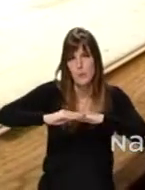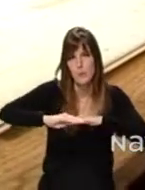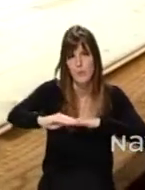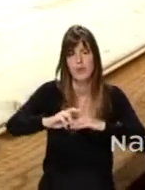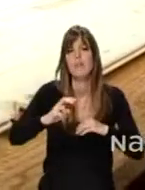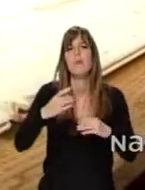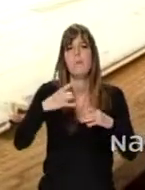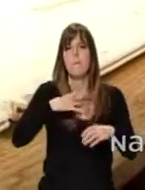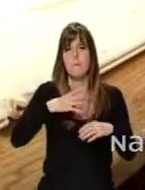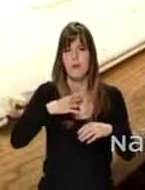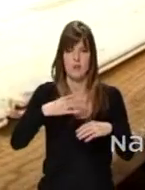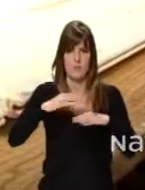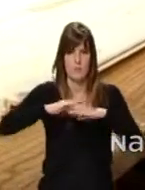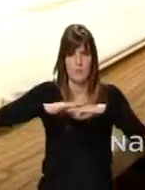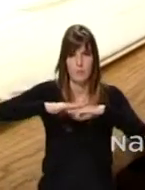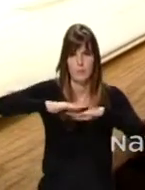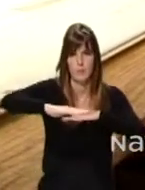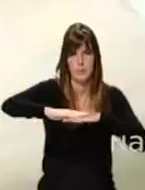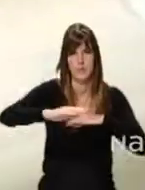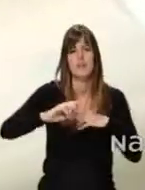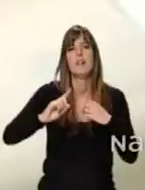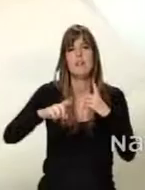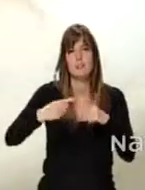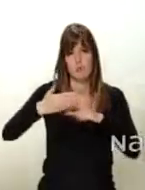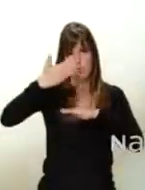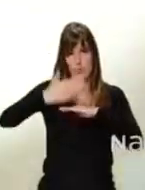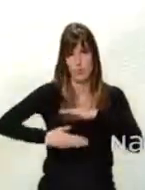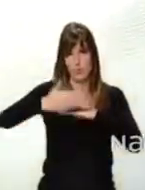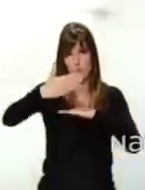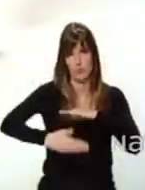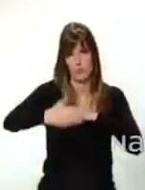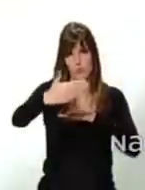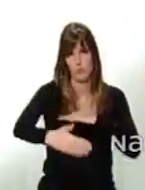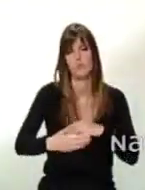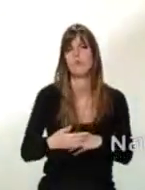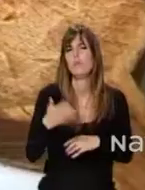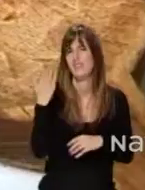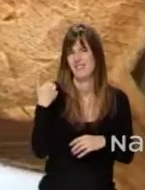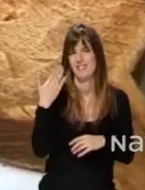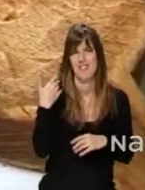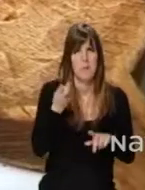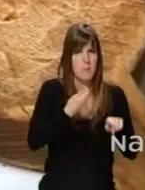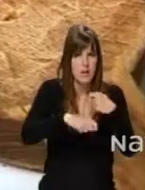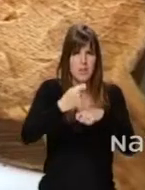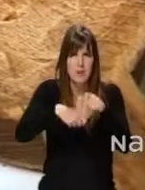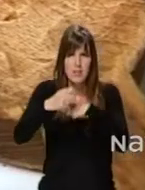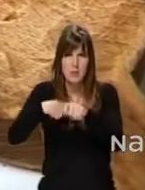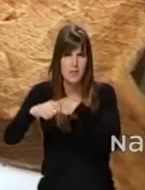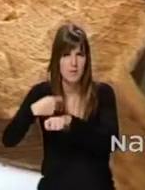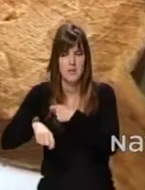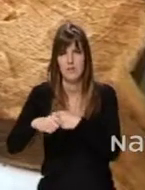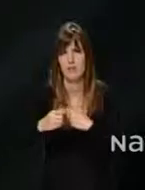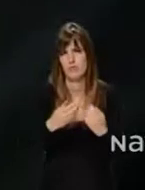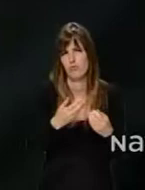encima, como estas, lo que hacemos es cortarlo. En tiempo se hacía muchísimo, se vendía, como se vendía aquí, pues se